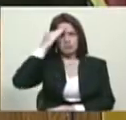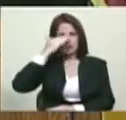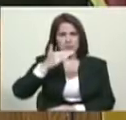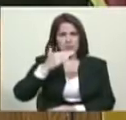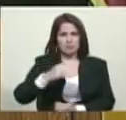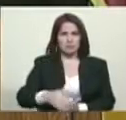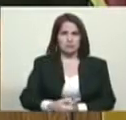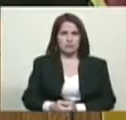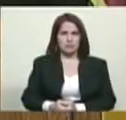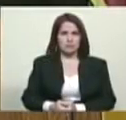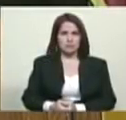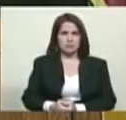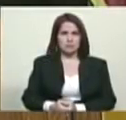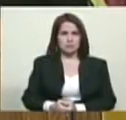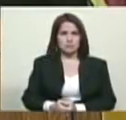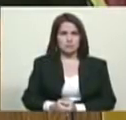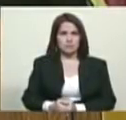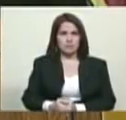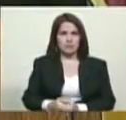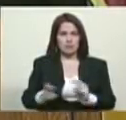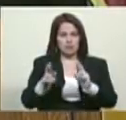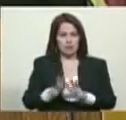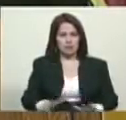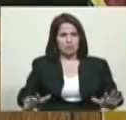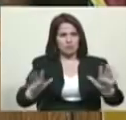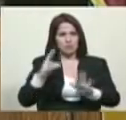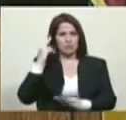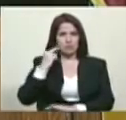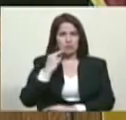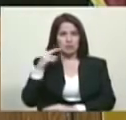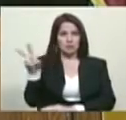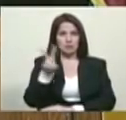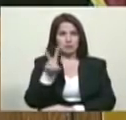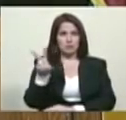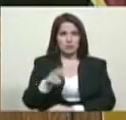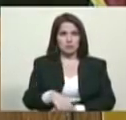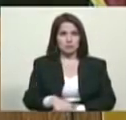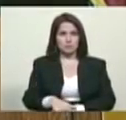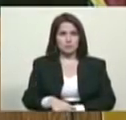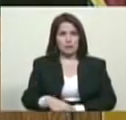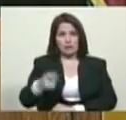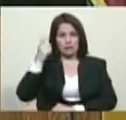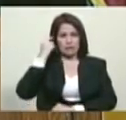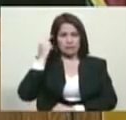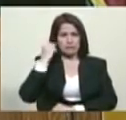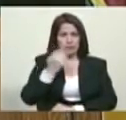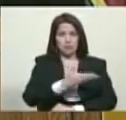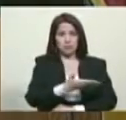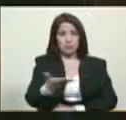del Ejército, de la República Bolivariana de Venezuela. ¿Saben, hermanas y hermanos?